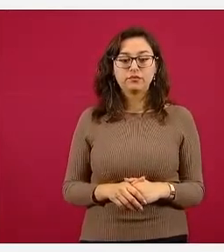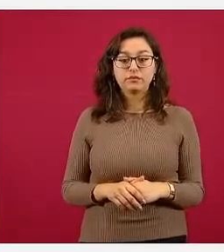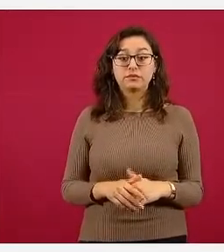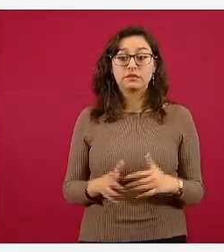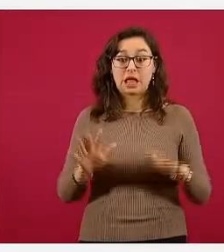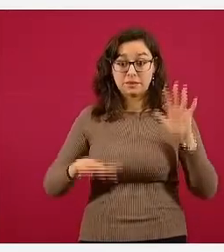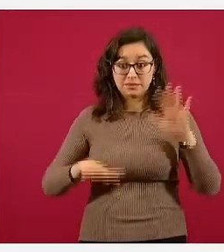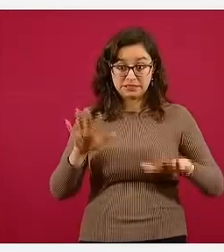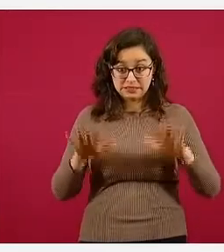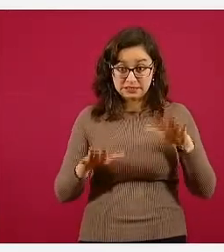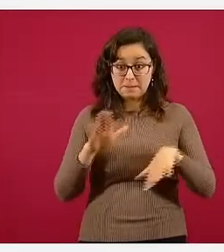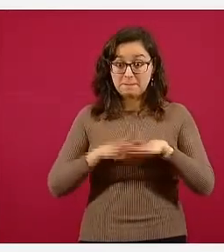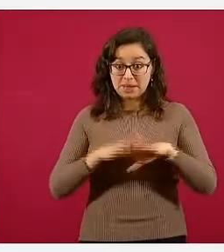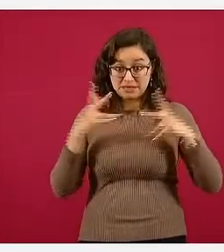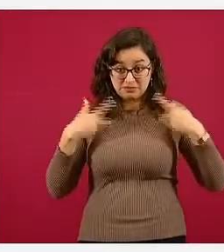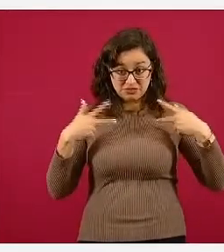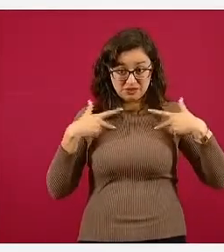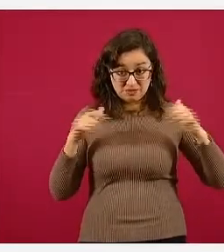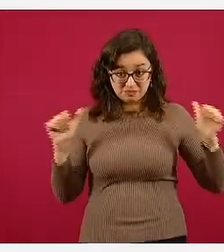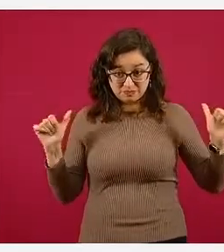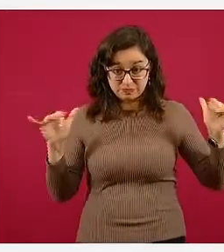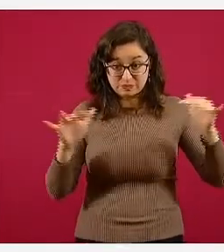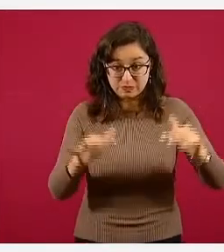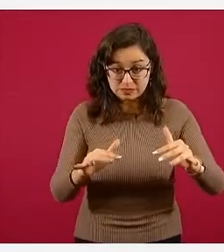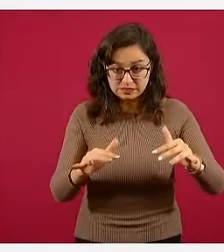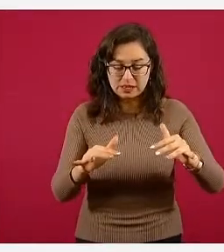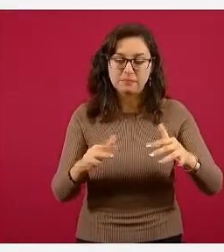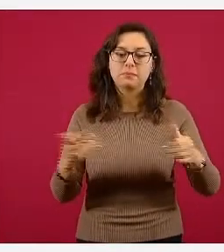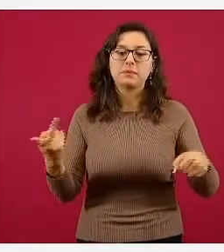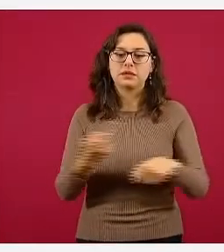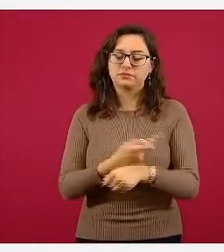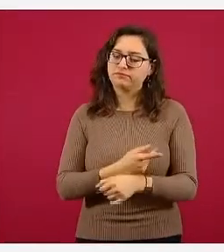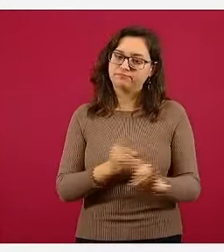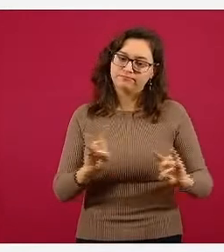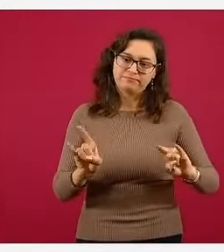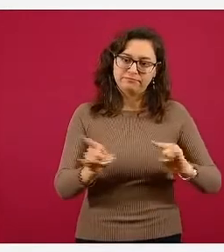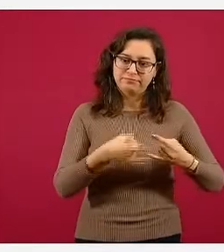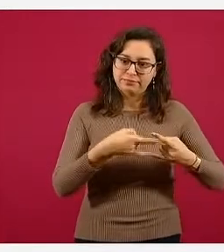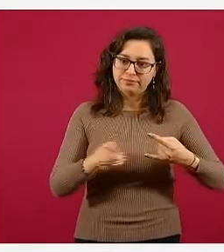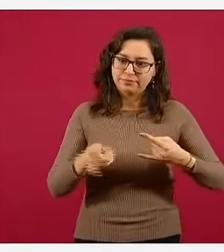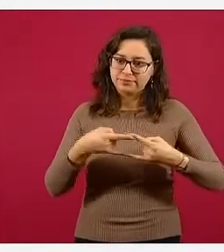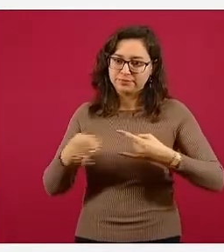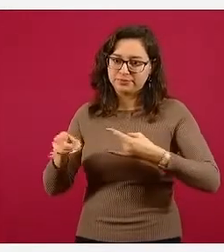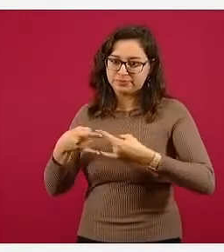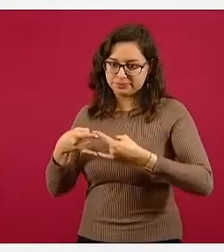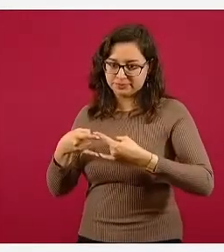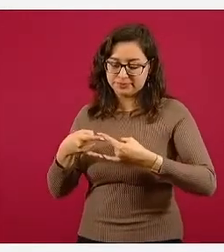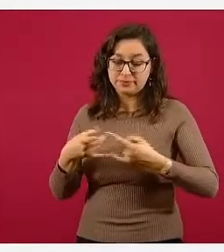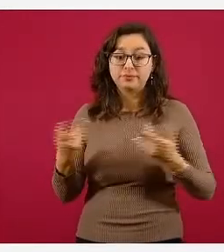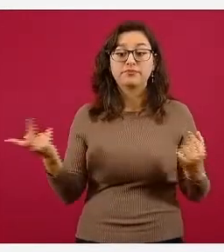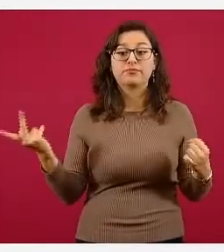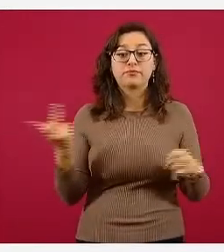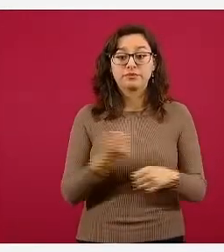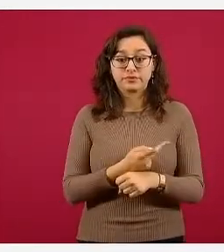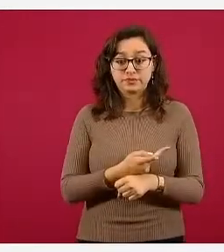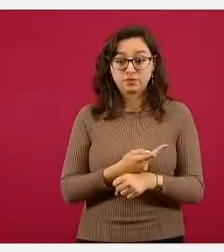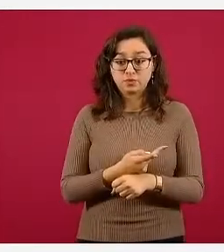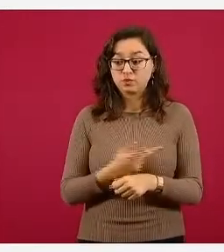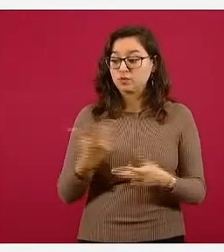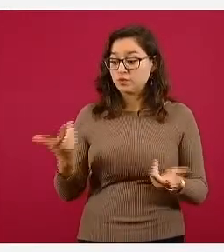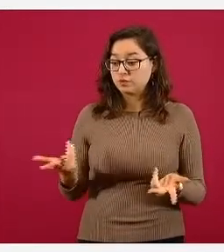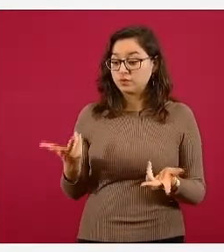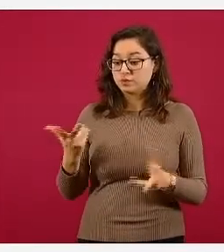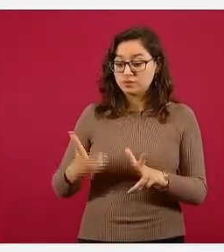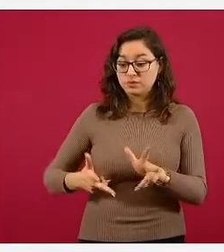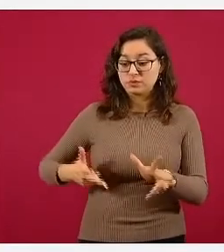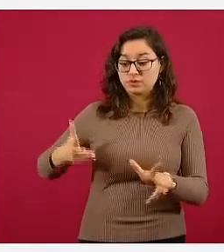algunos cierres de estaciones temporales. Y esto lo que nos permitió es que más trenes y autobuses llegaran a las estaciones que